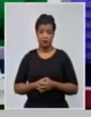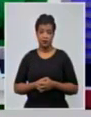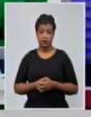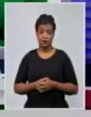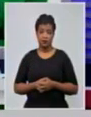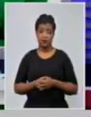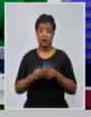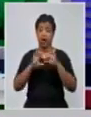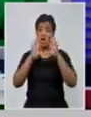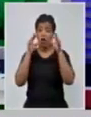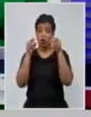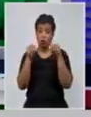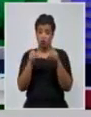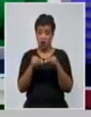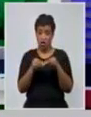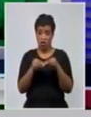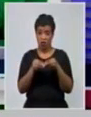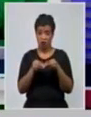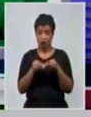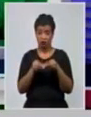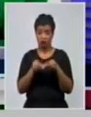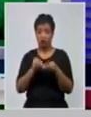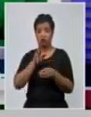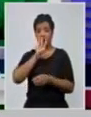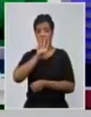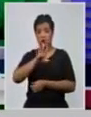el acumulado pues representa el